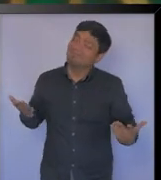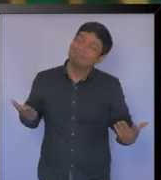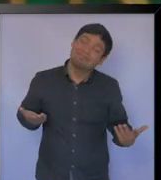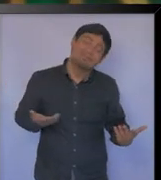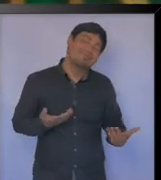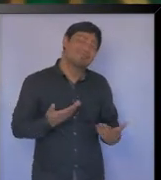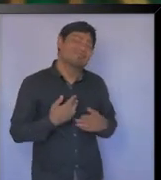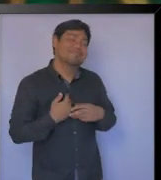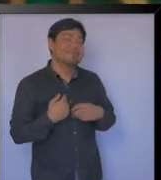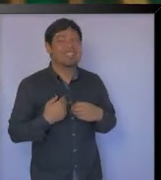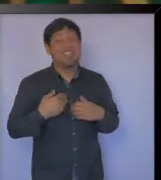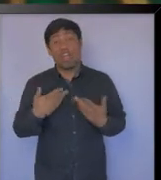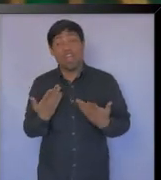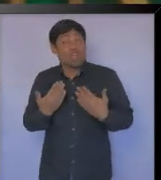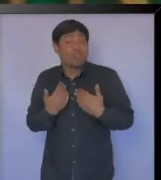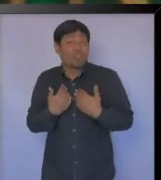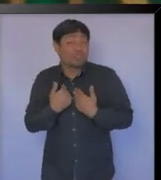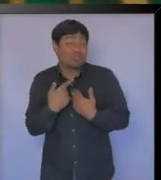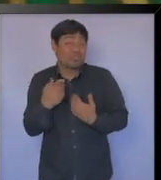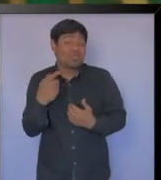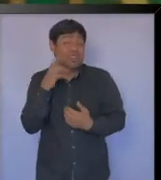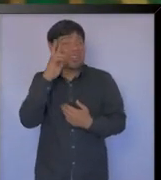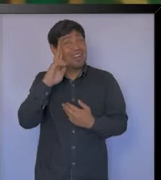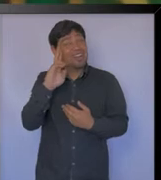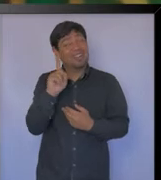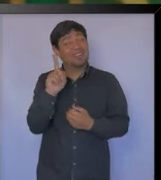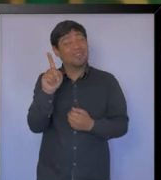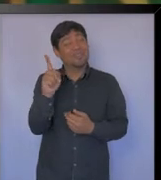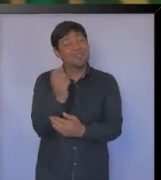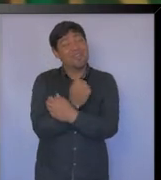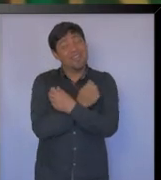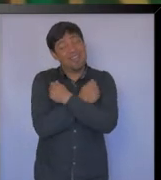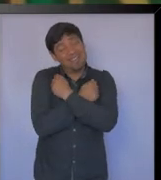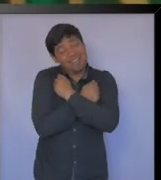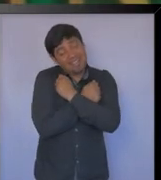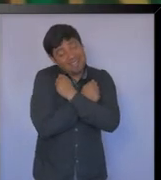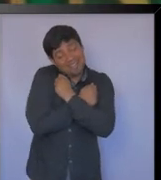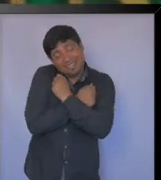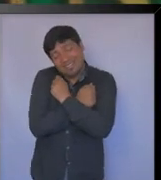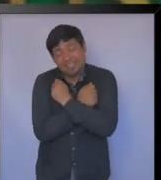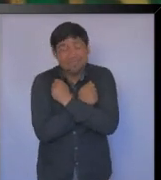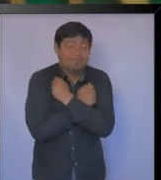míos. Son tus abrazos donde han ido mis